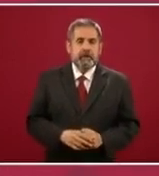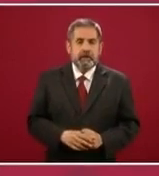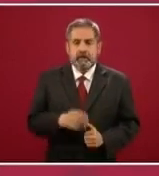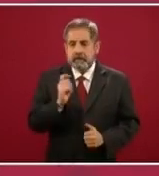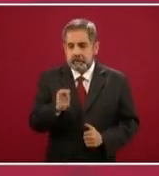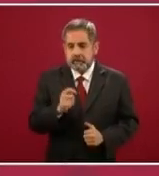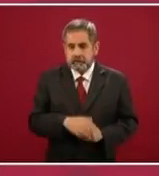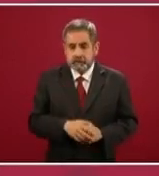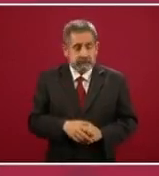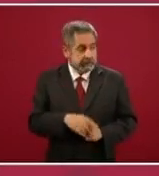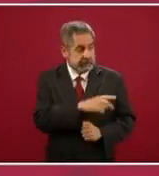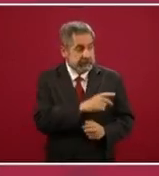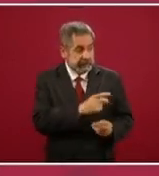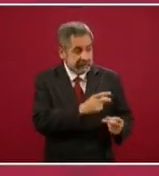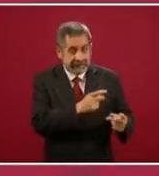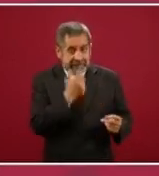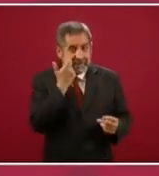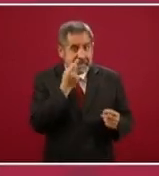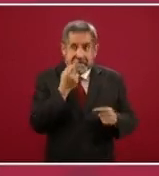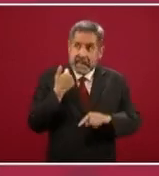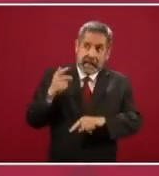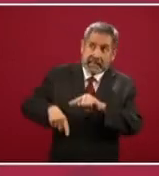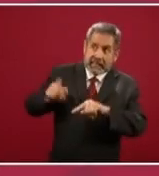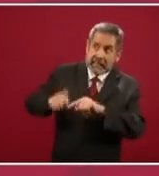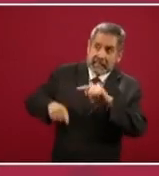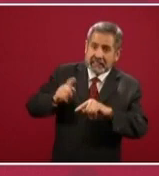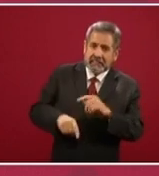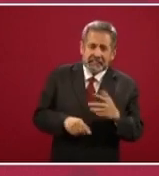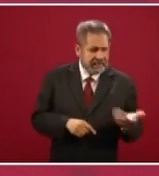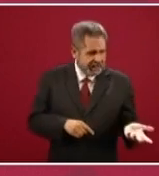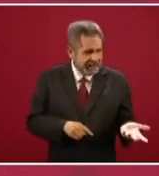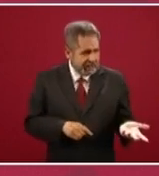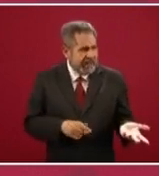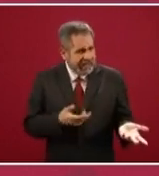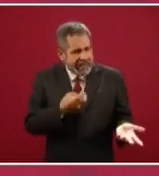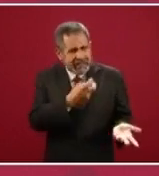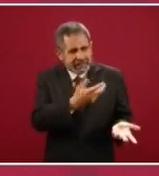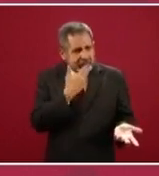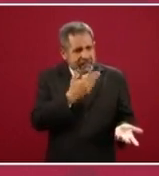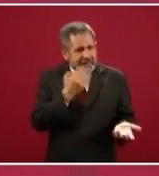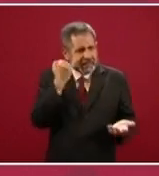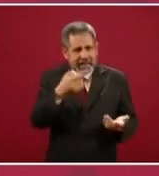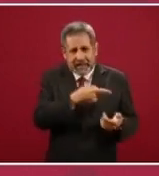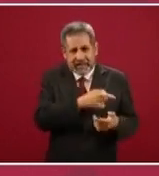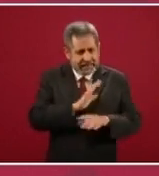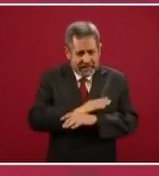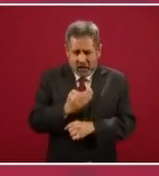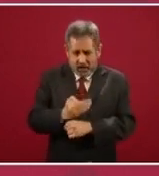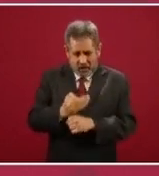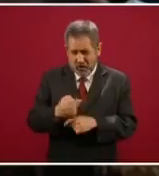si les apura mucho, ya sería una buena campaña